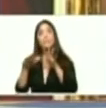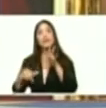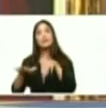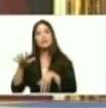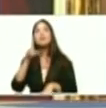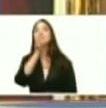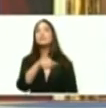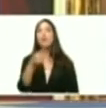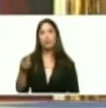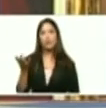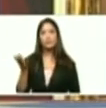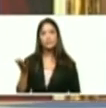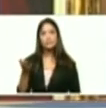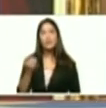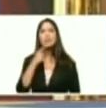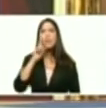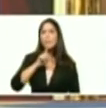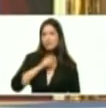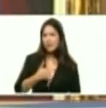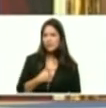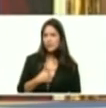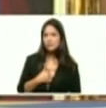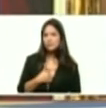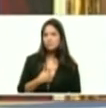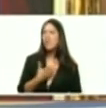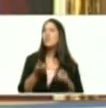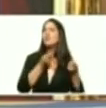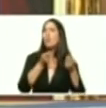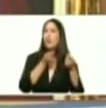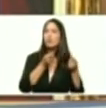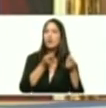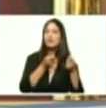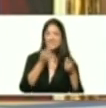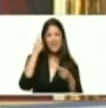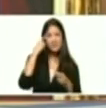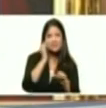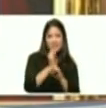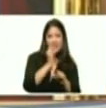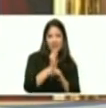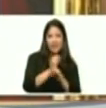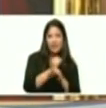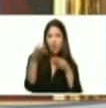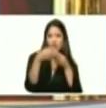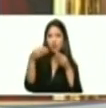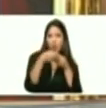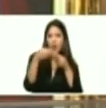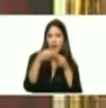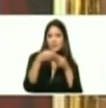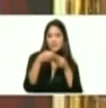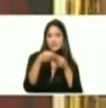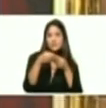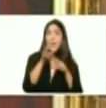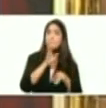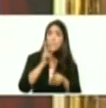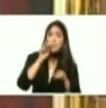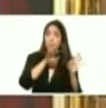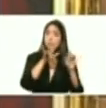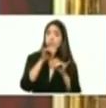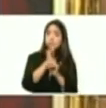o miento, de donde dirigen, sistema, este llamado, Dollar Today, que a través de las redes,